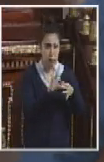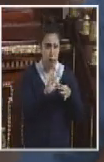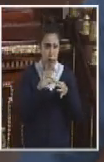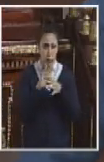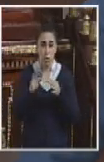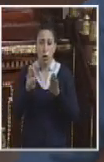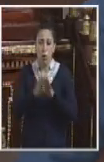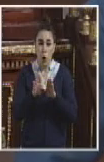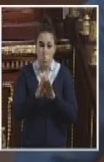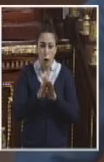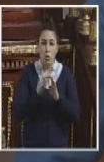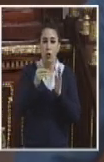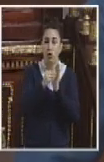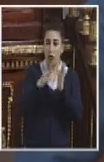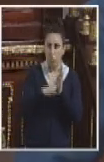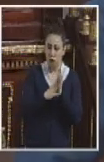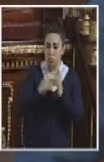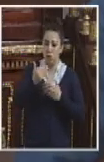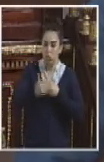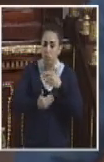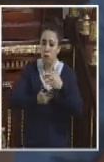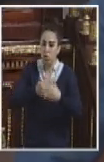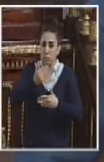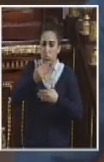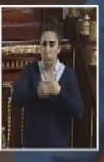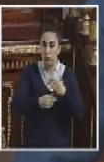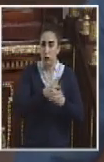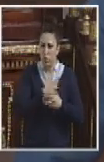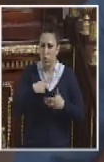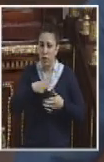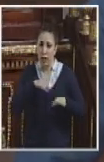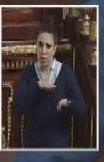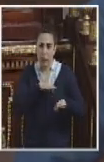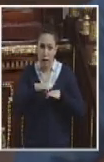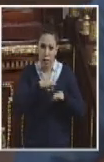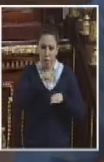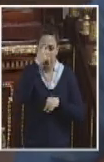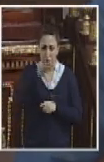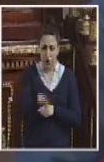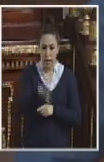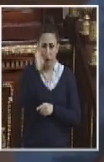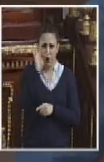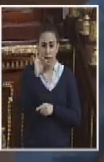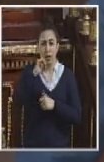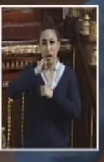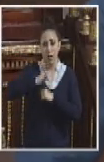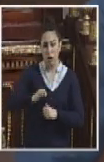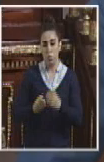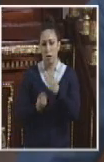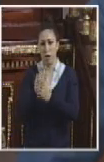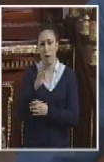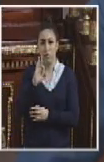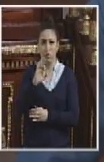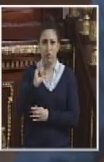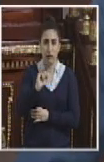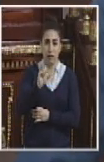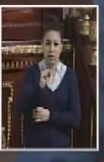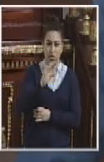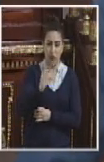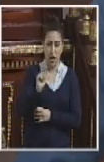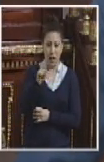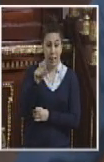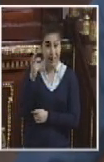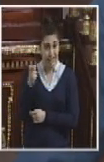era el procedimiento para elegir al fiscal o la fiscal. Y él